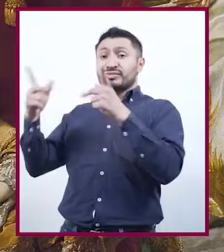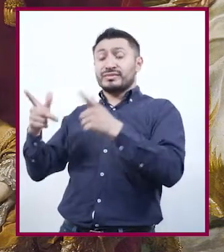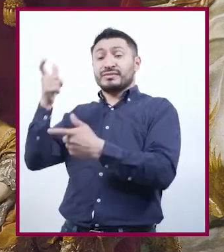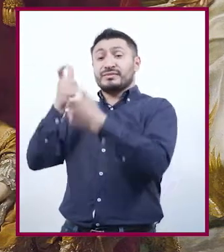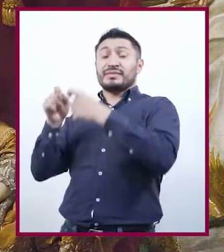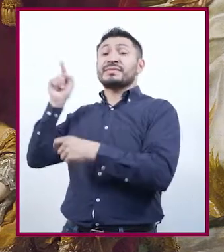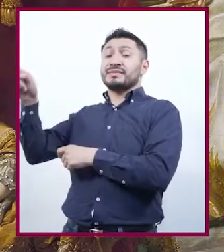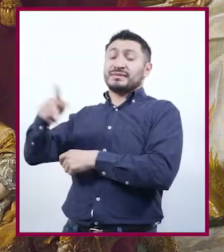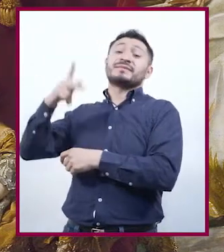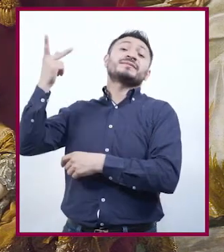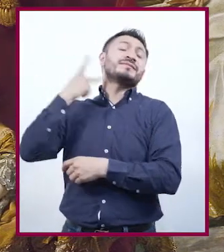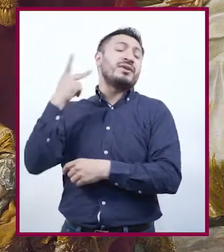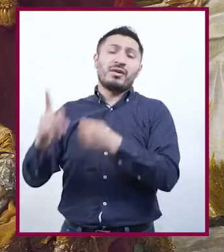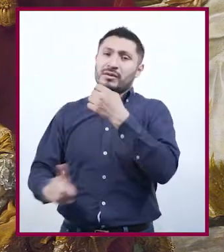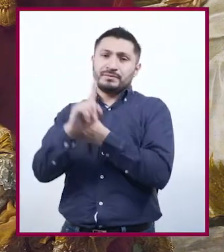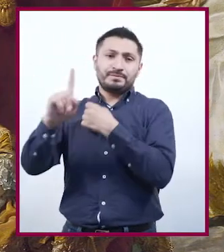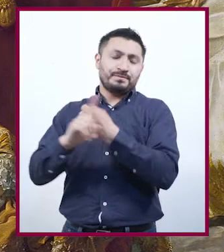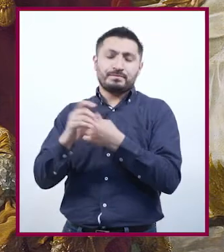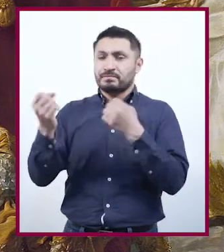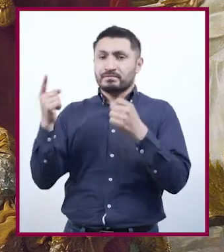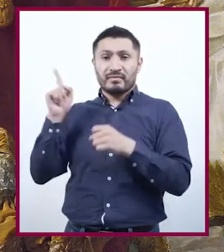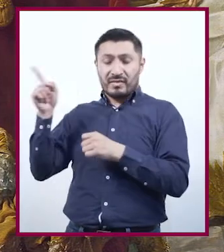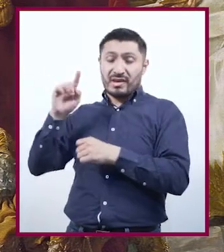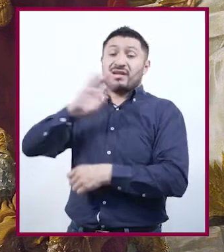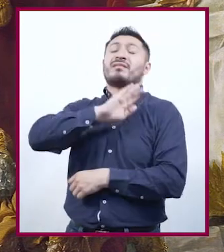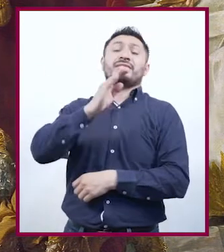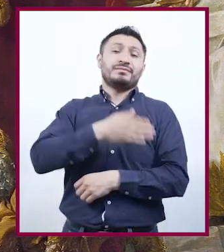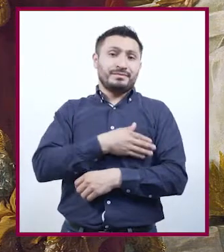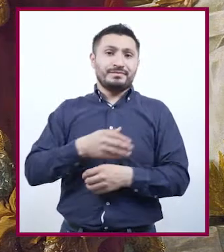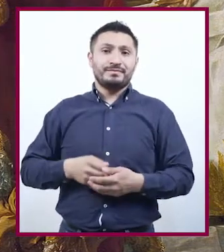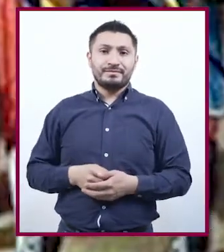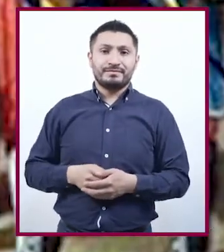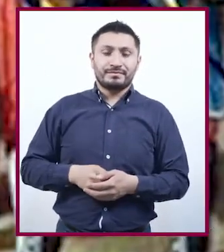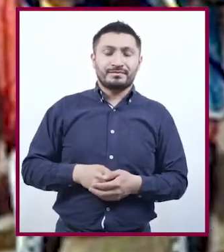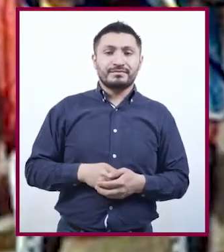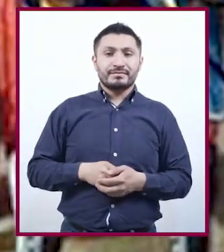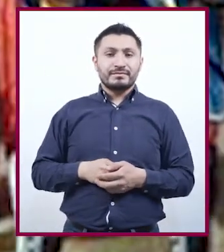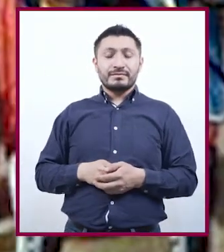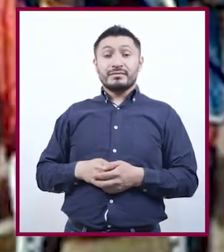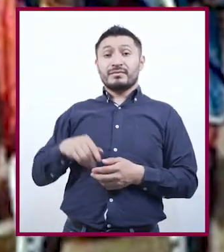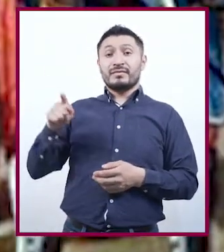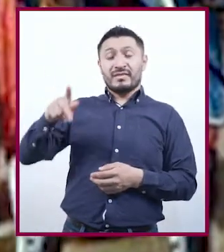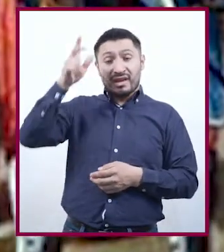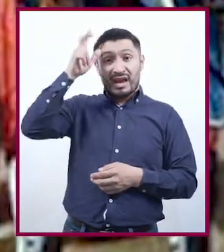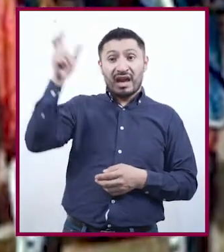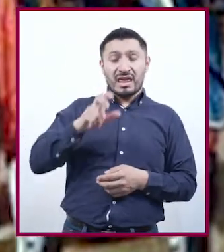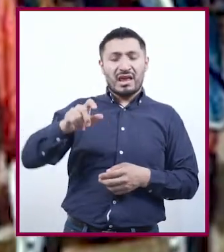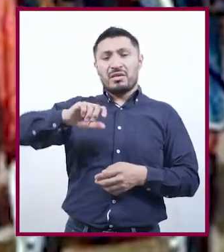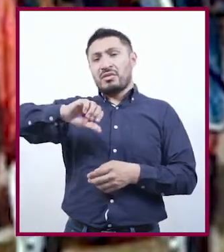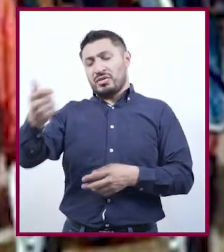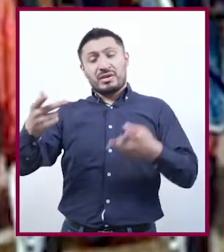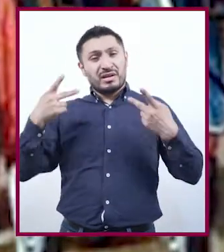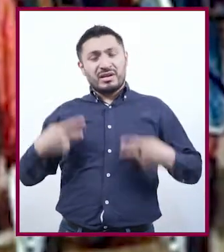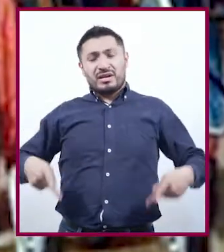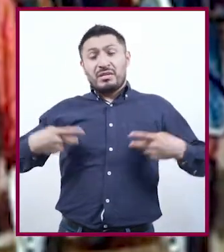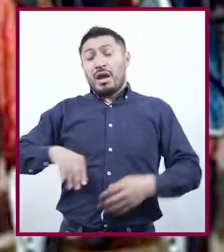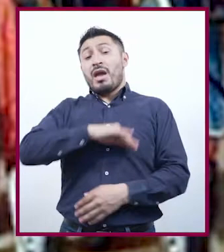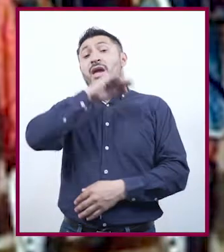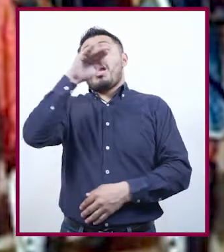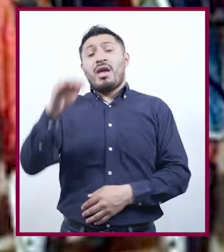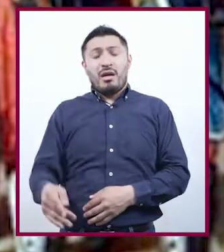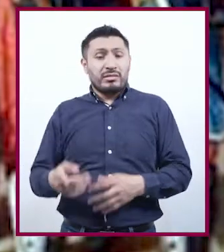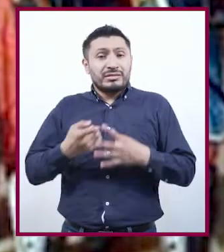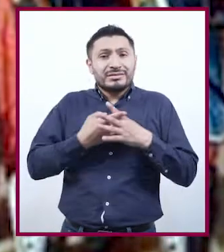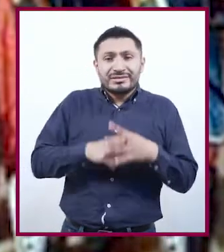una fractura económica, política y social en la corona española. Con la muerte de Hidalgo y de varios caudillos